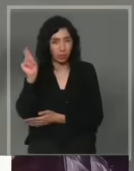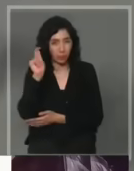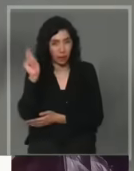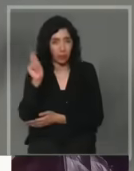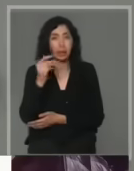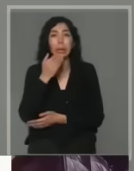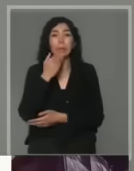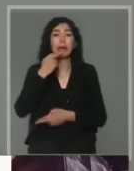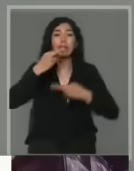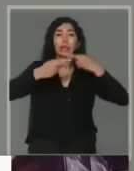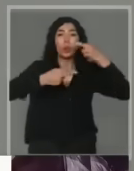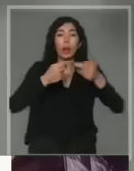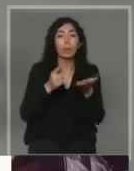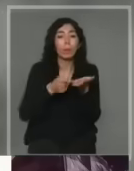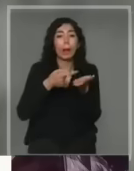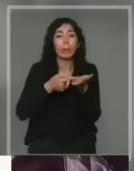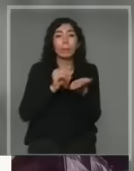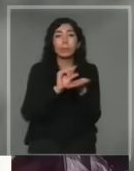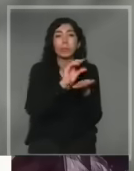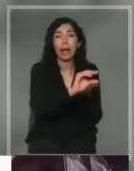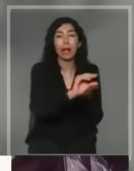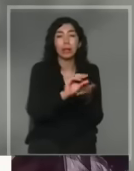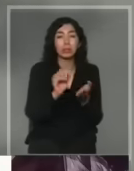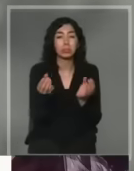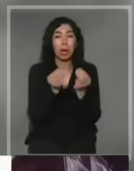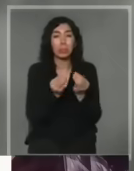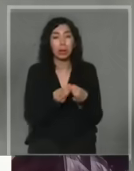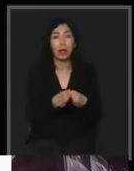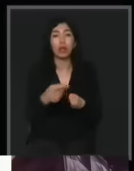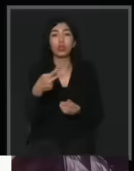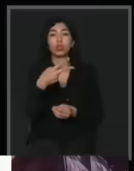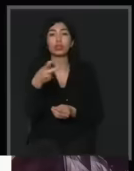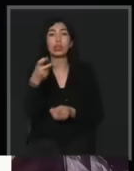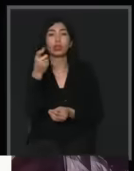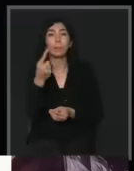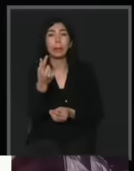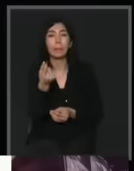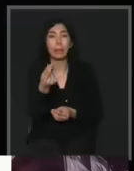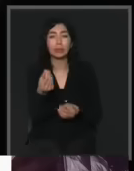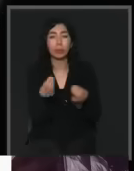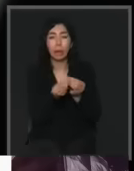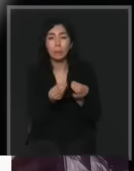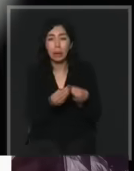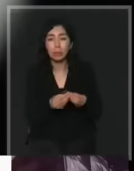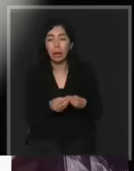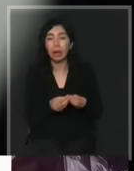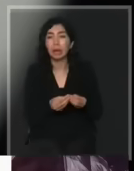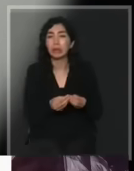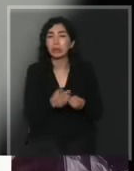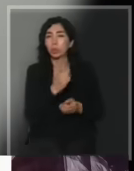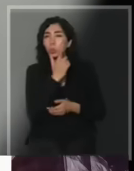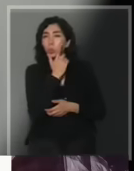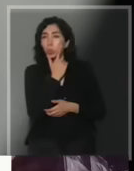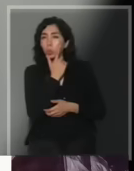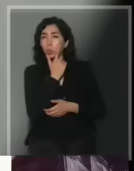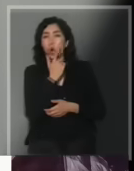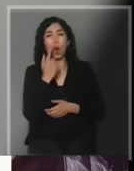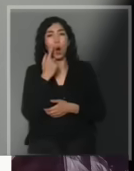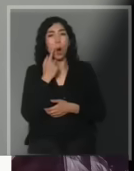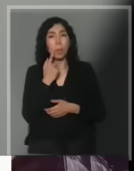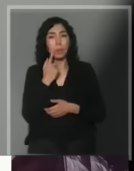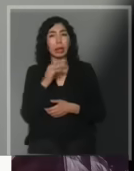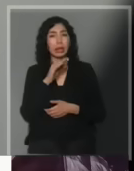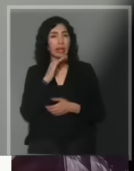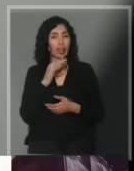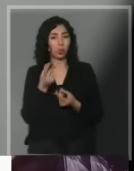el Ají Seco Místico, que suman entre ambas más de 200.000 pesos, levantaron las primeras sospechas sobre el uso del ex subsecretario de